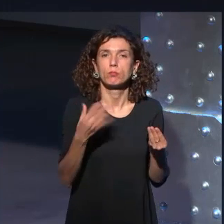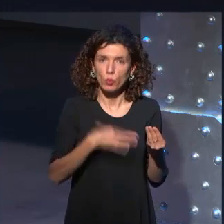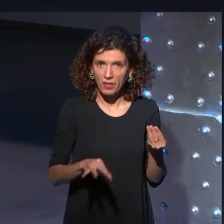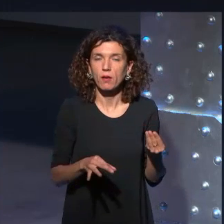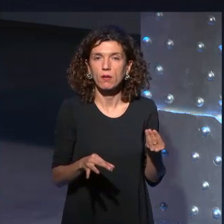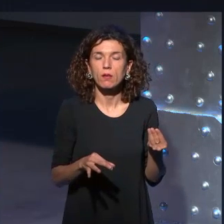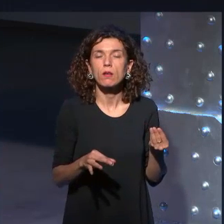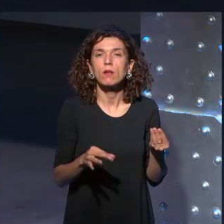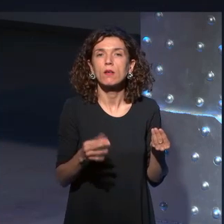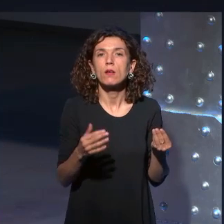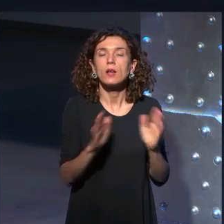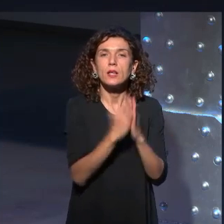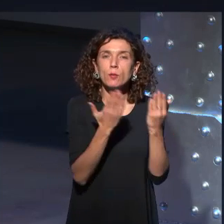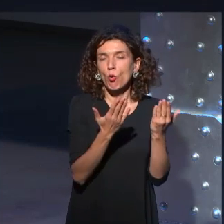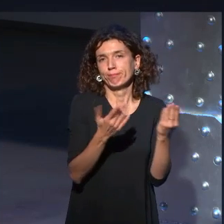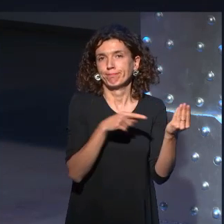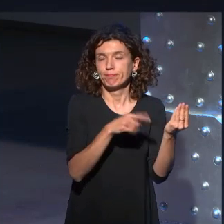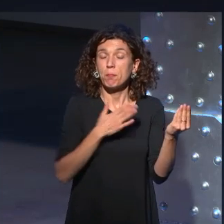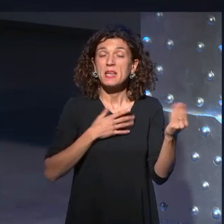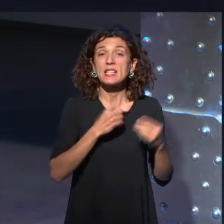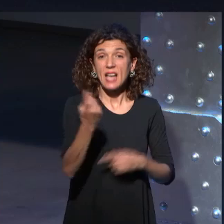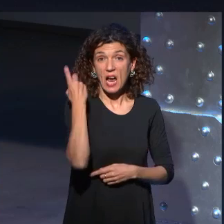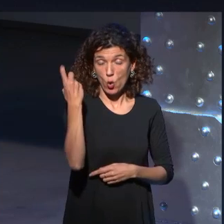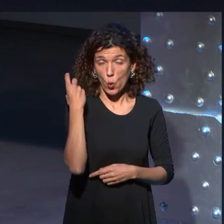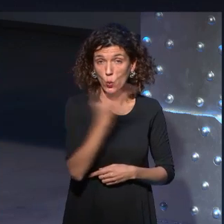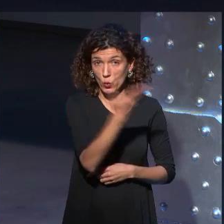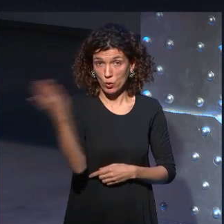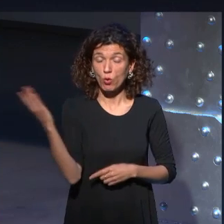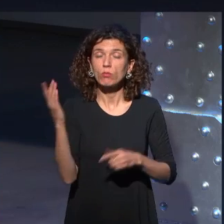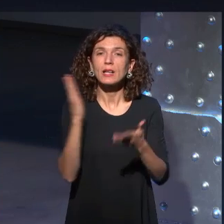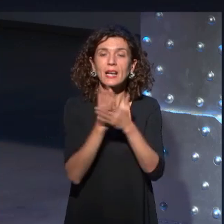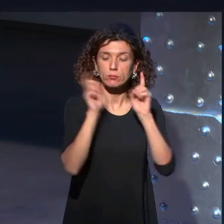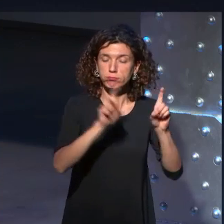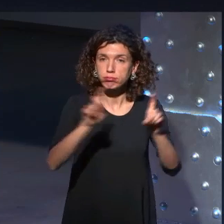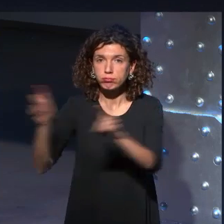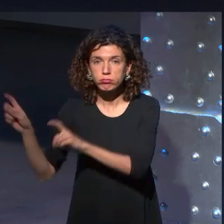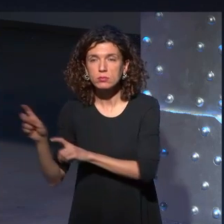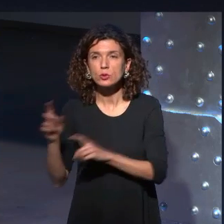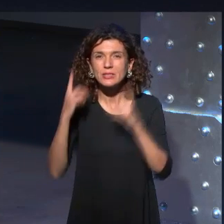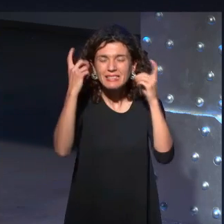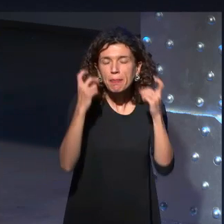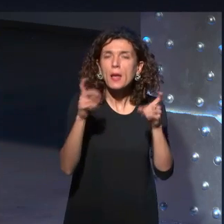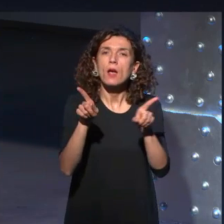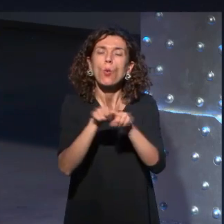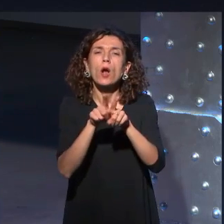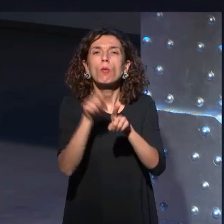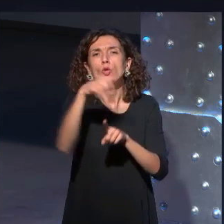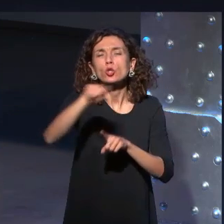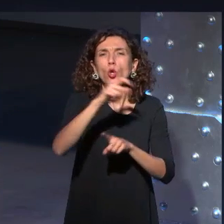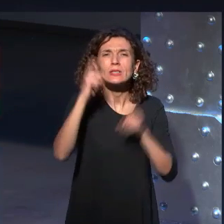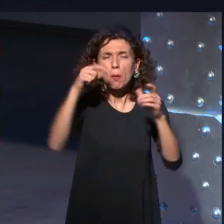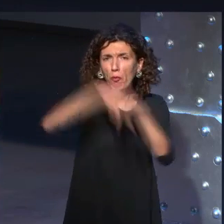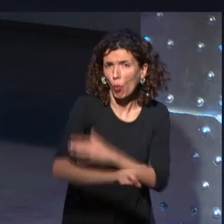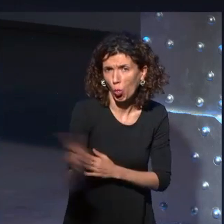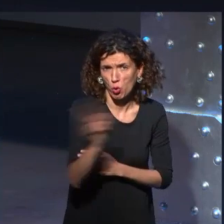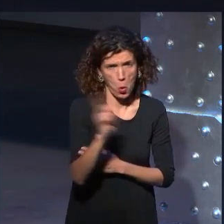no sabíamos. Yo a mis alumnos, cuando les he dado clases, les he dicho que nunca traten de ser profundos.